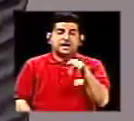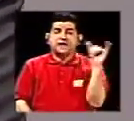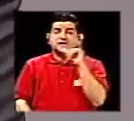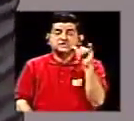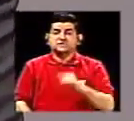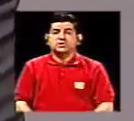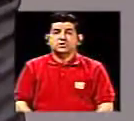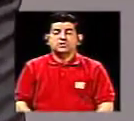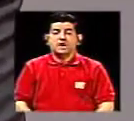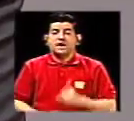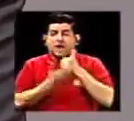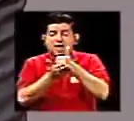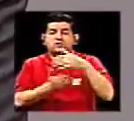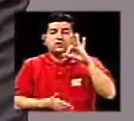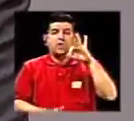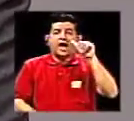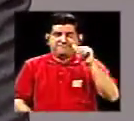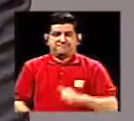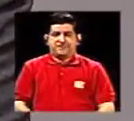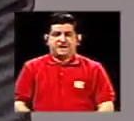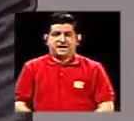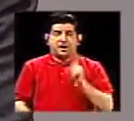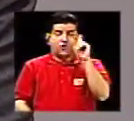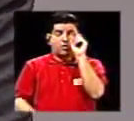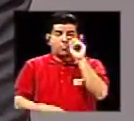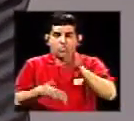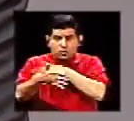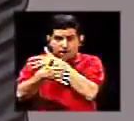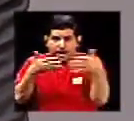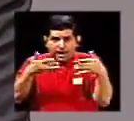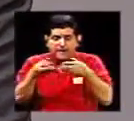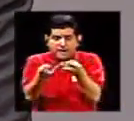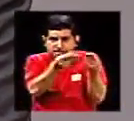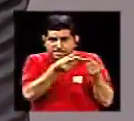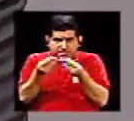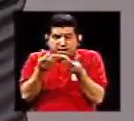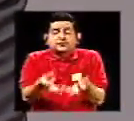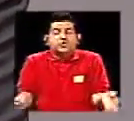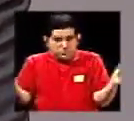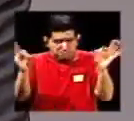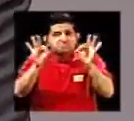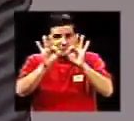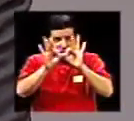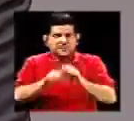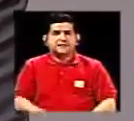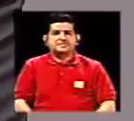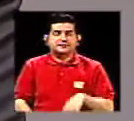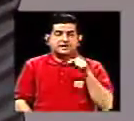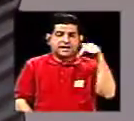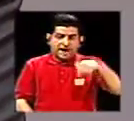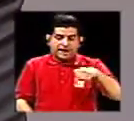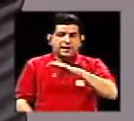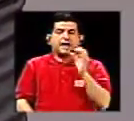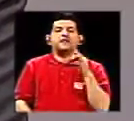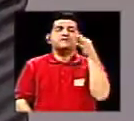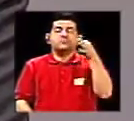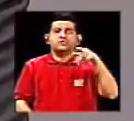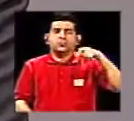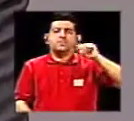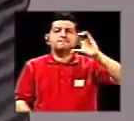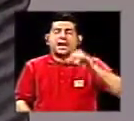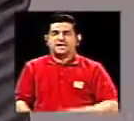nutrió al Frente Amplio de lograr forjar una agenda más territorial, que me parece que es fundamental en el presente y futuro del PAC, cómo